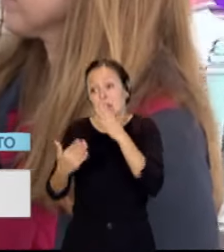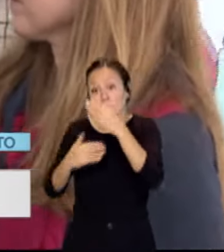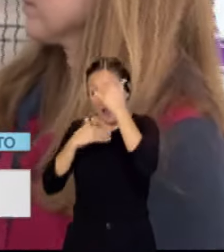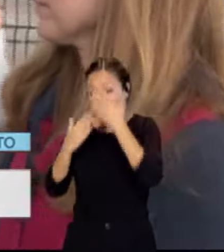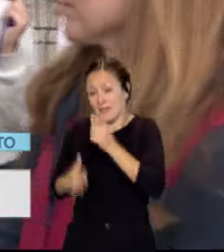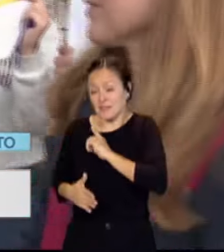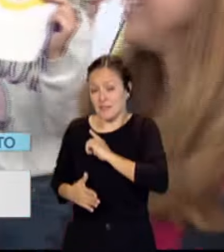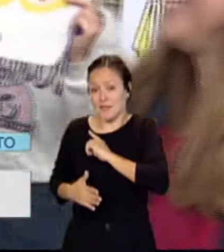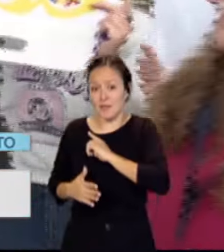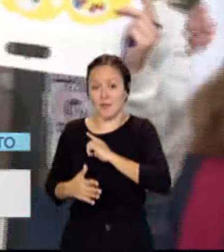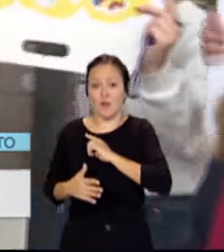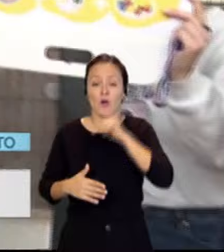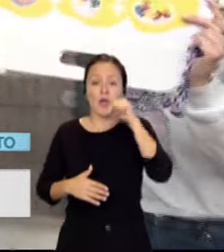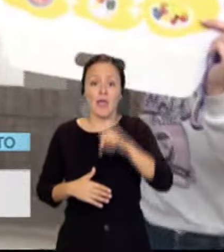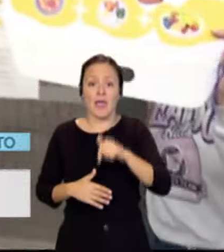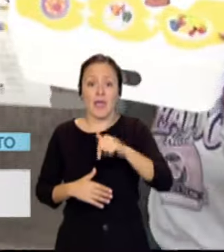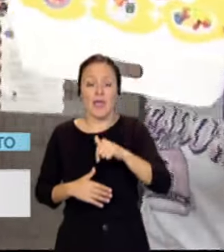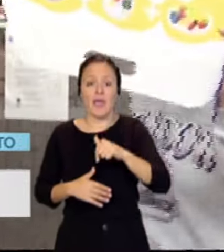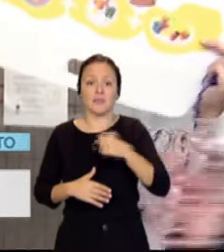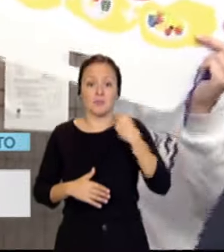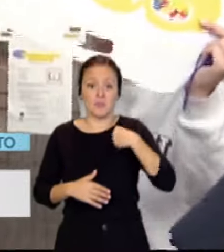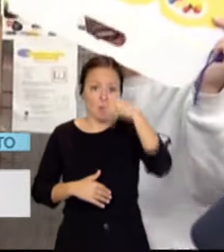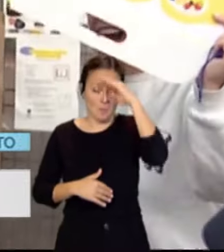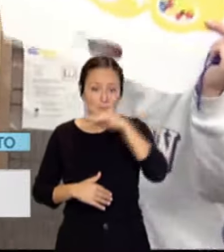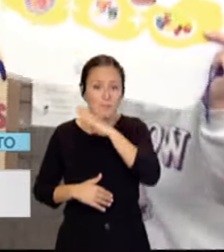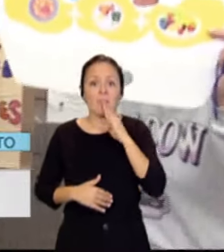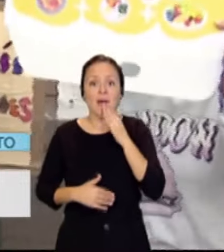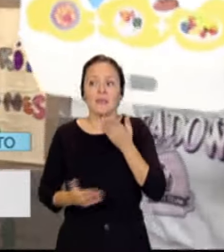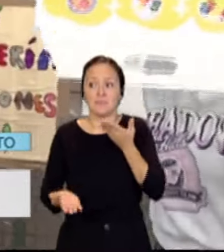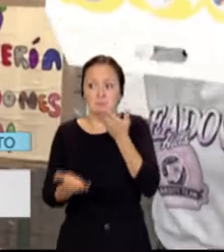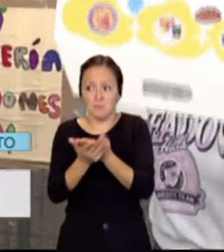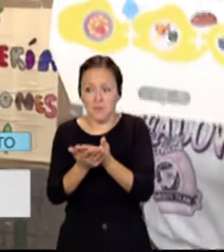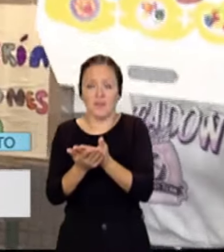Esta es la versión de los padres laj